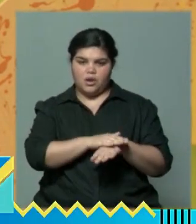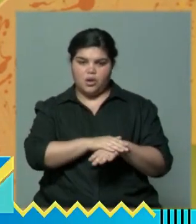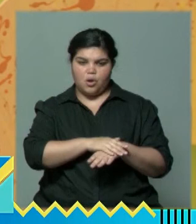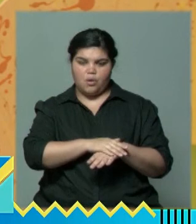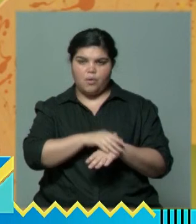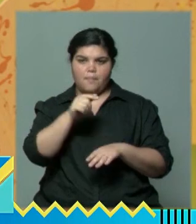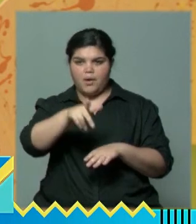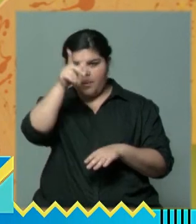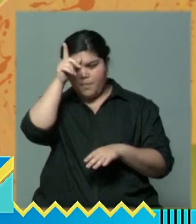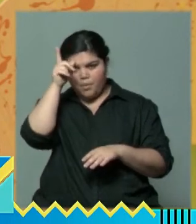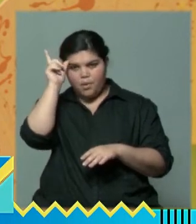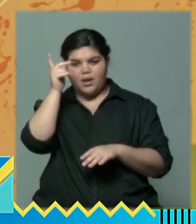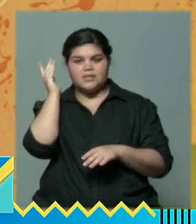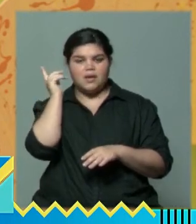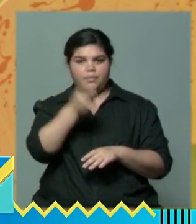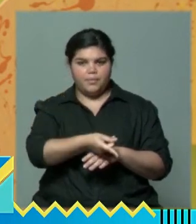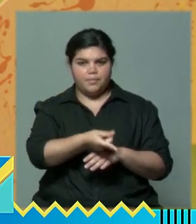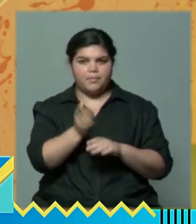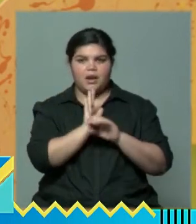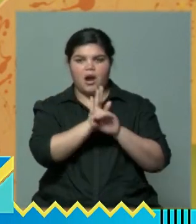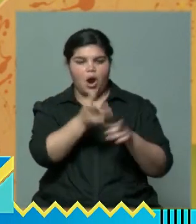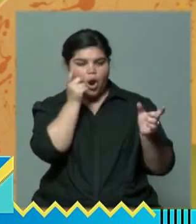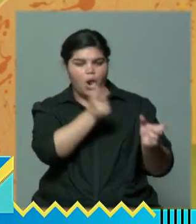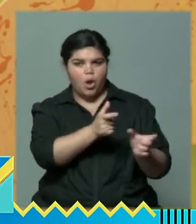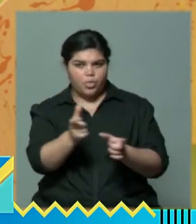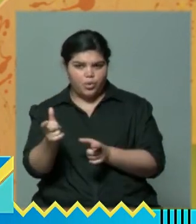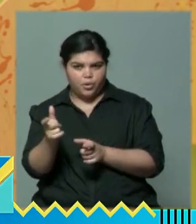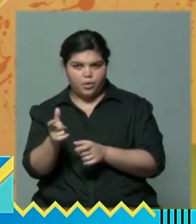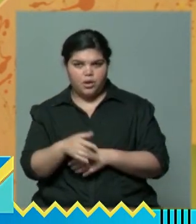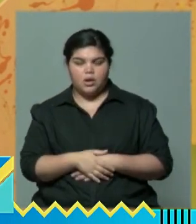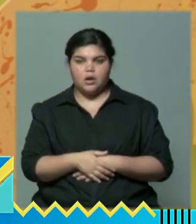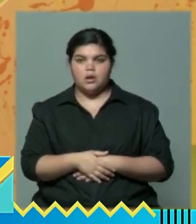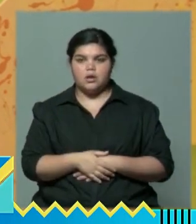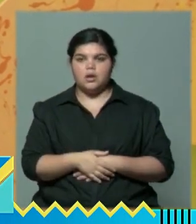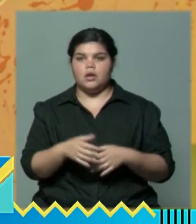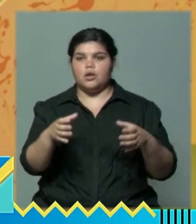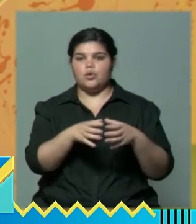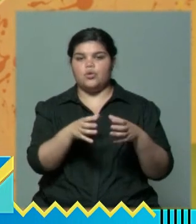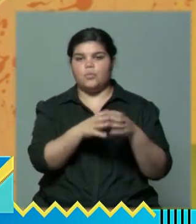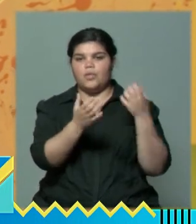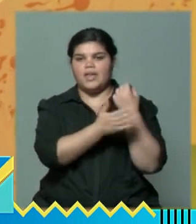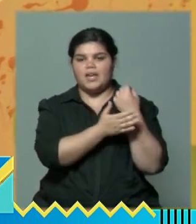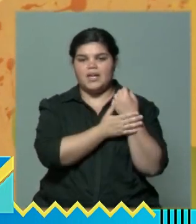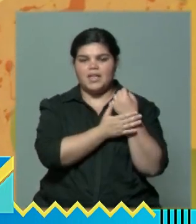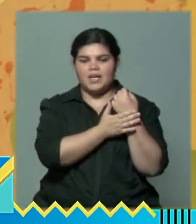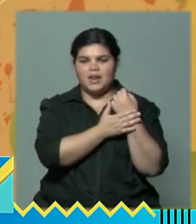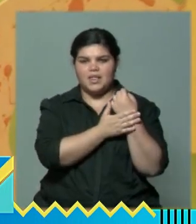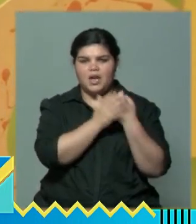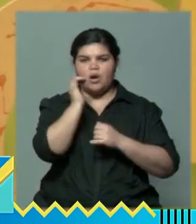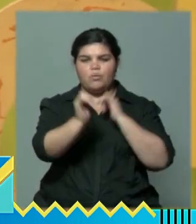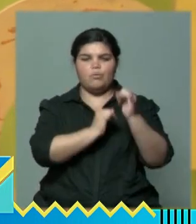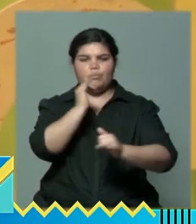orden. Lo que cuestiona el Frente de Izquierda, el Partido Obrero, es cuál es el orden que impera en esta